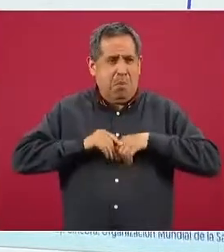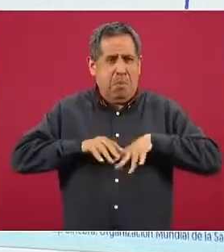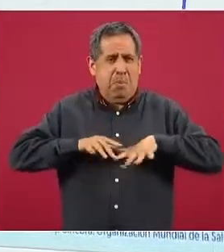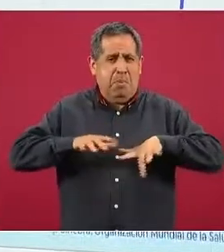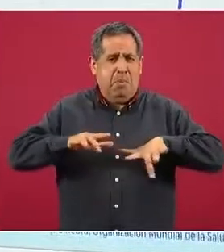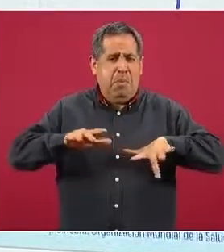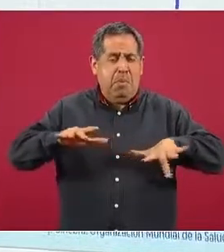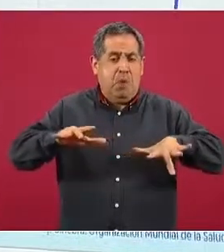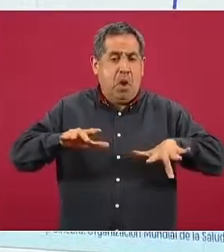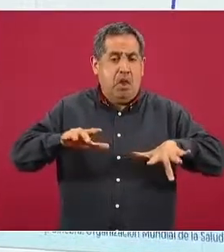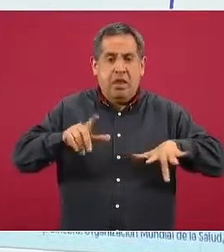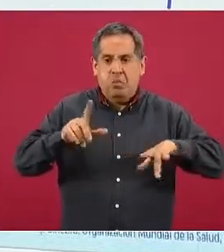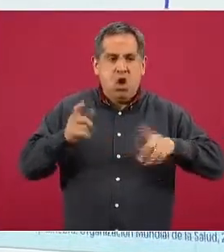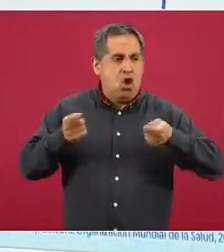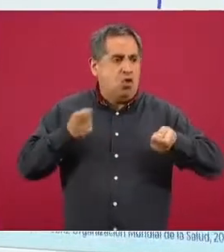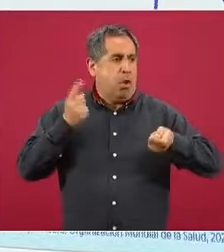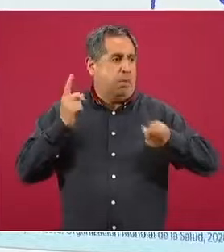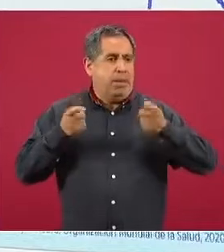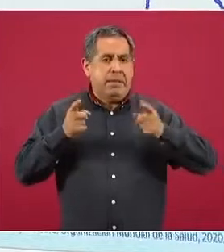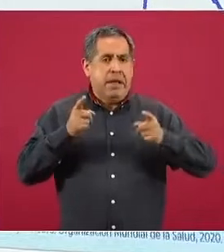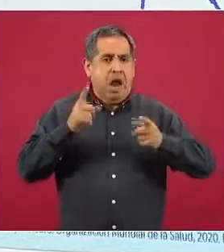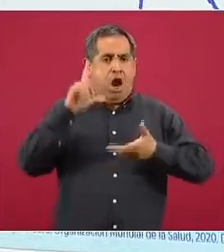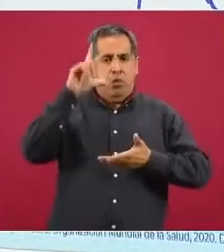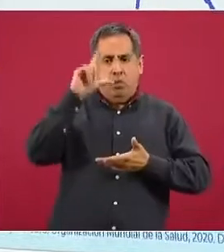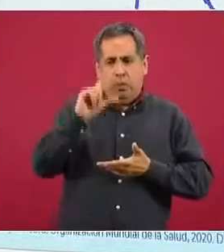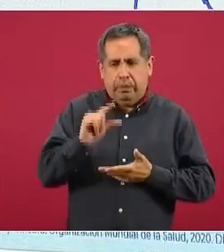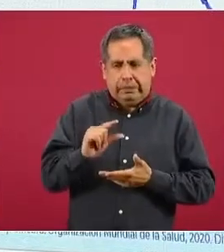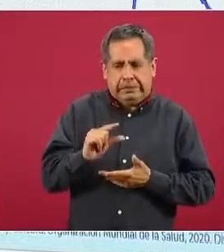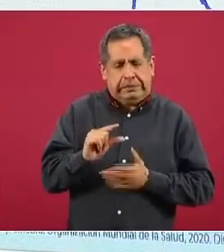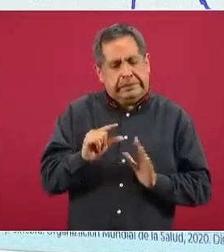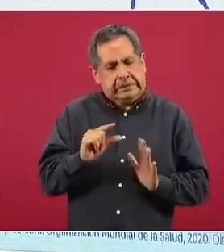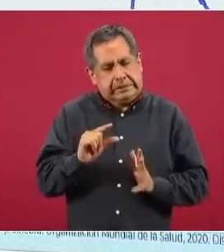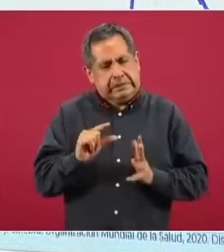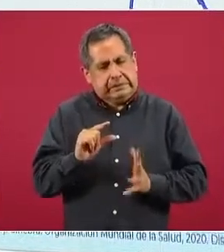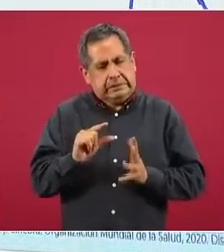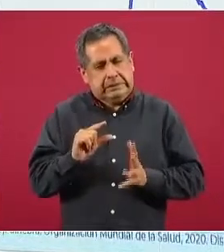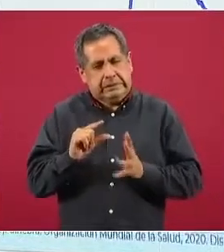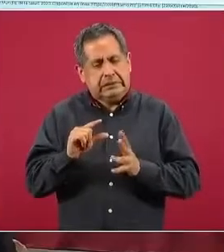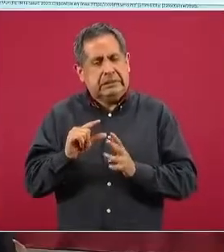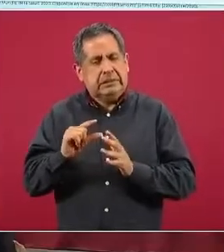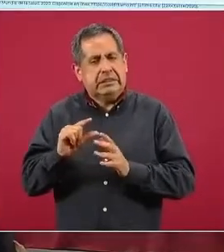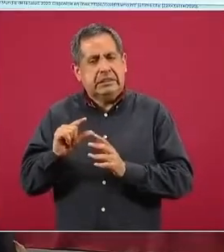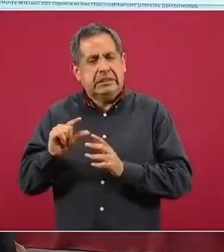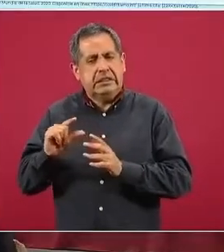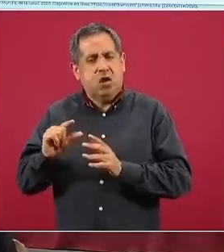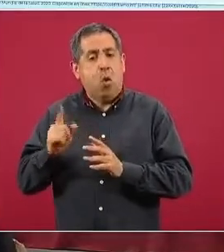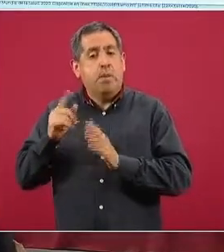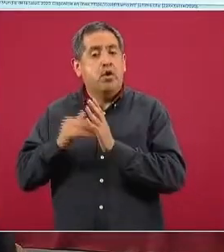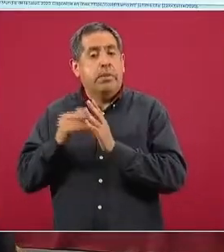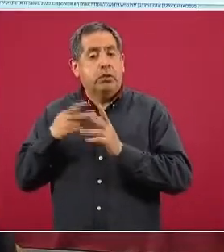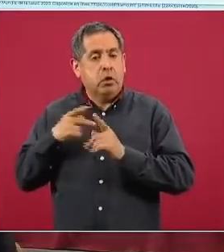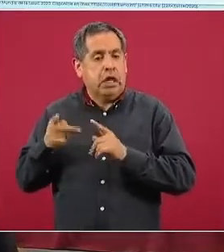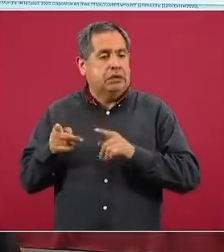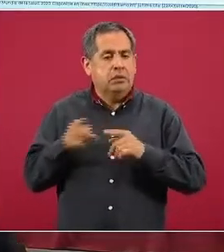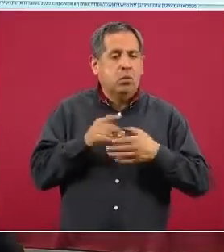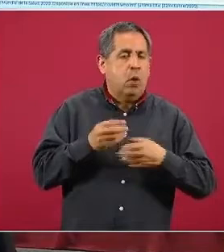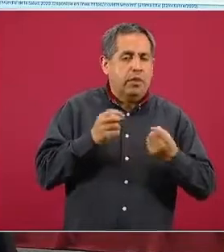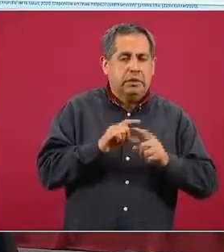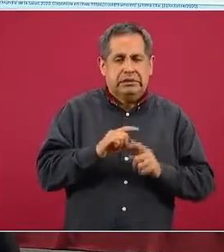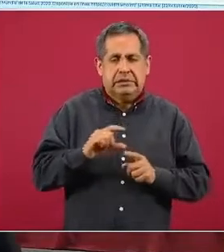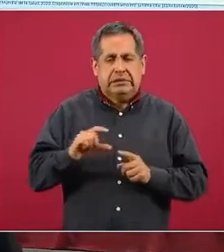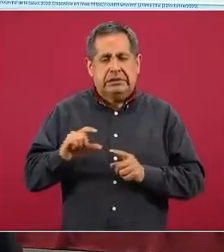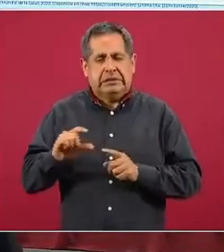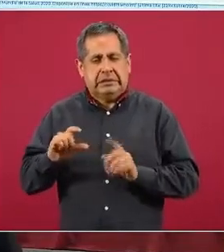etapa de control, pero con una persistencia un poco mayor de la cantidad de casos por millón de habitantes, y